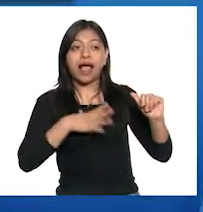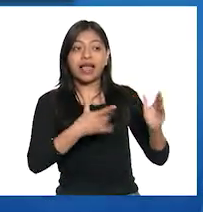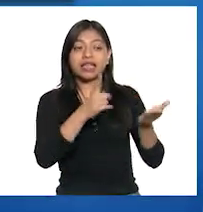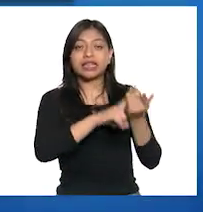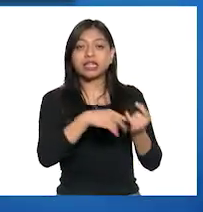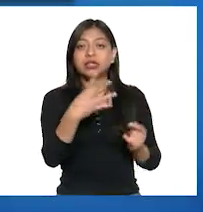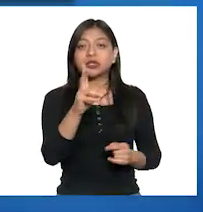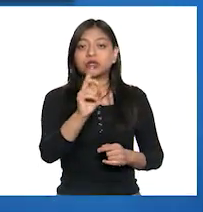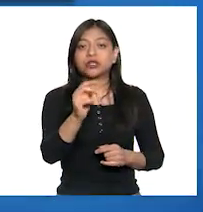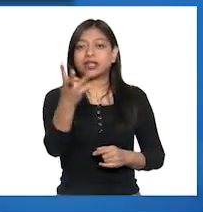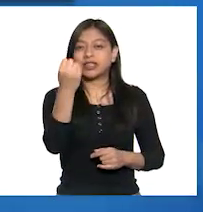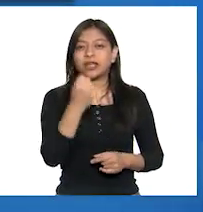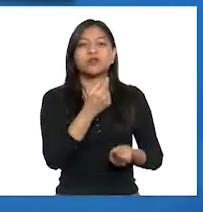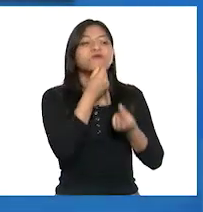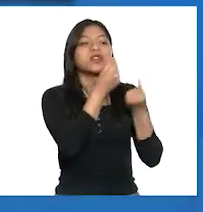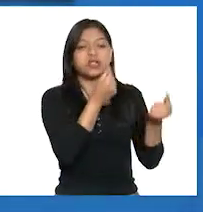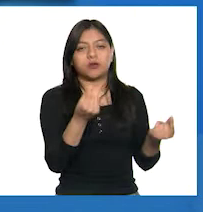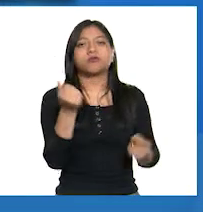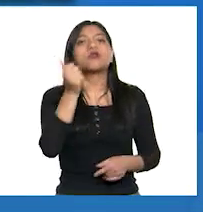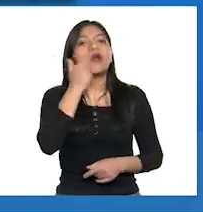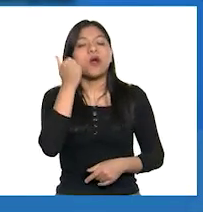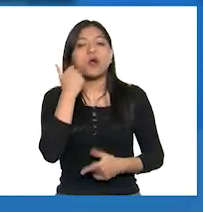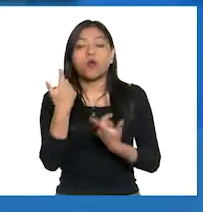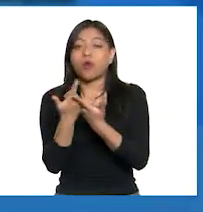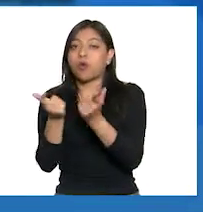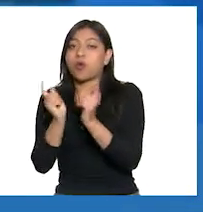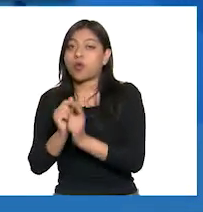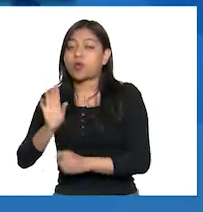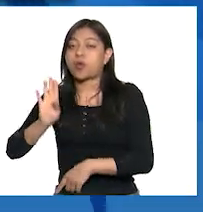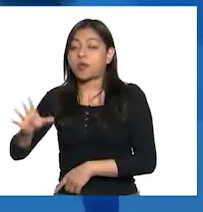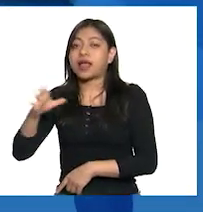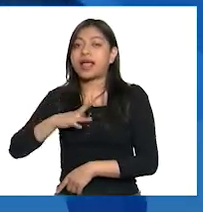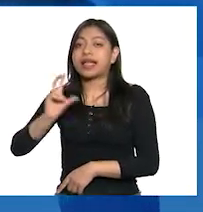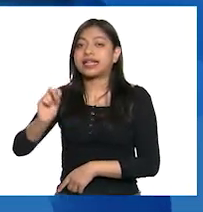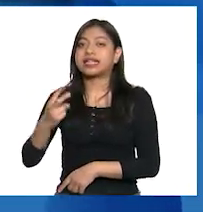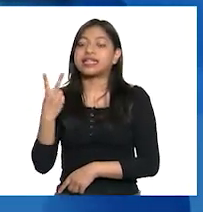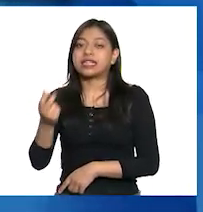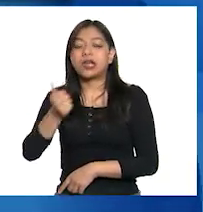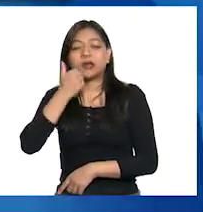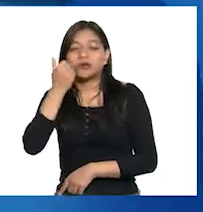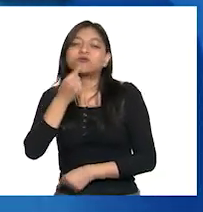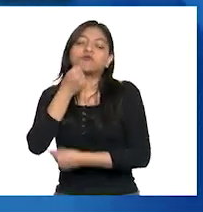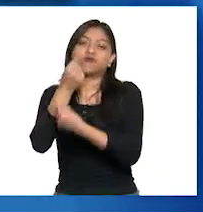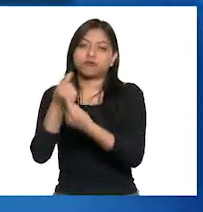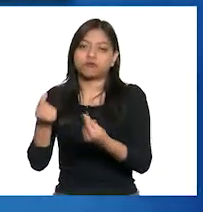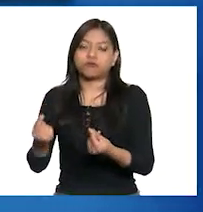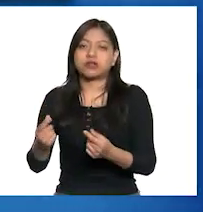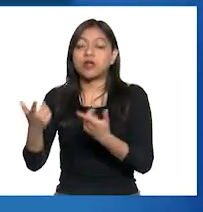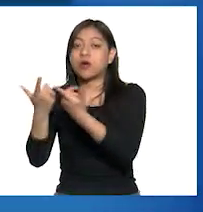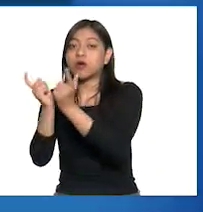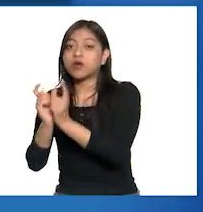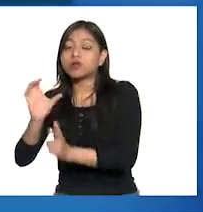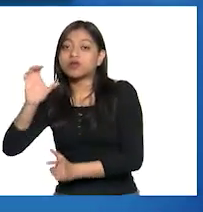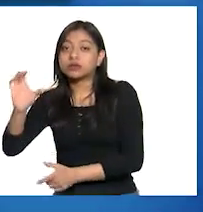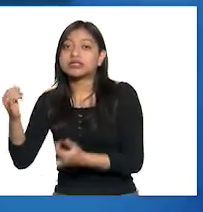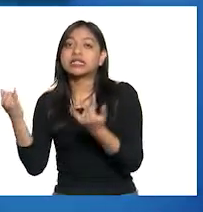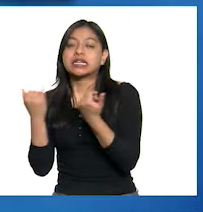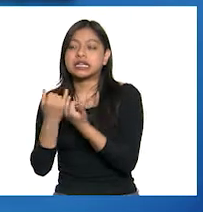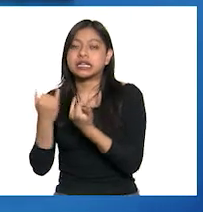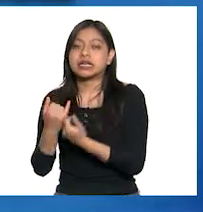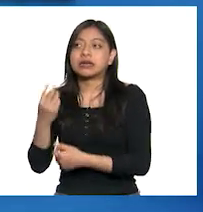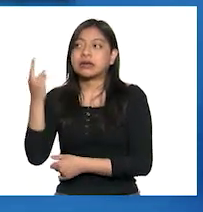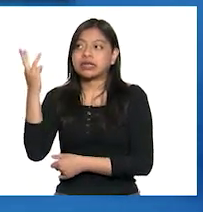alumnos. En el grupo B son 32 alumnos. Con el C y las tres